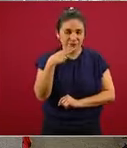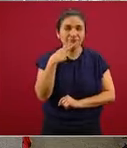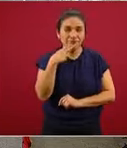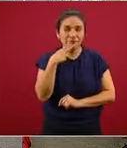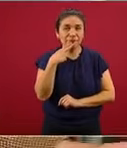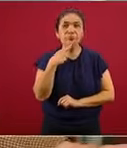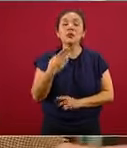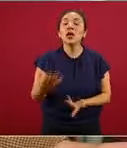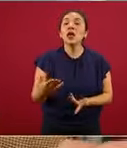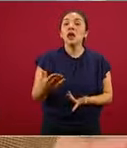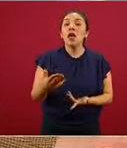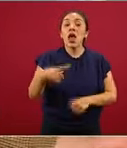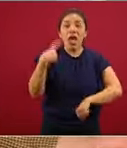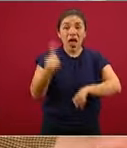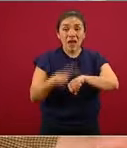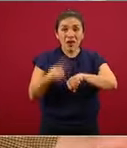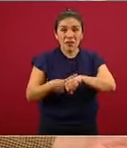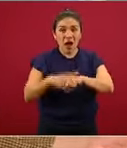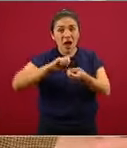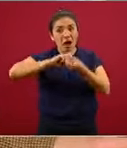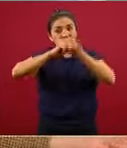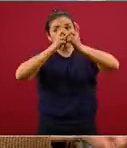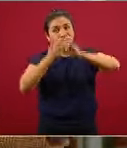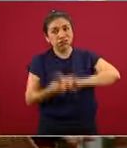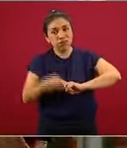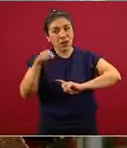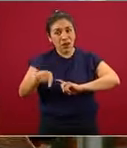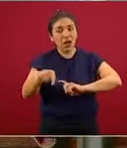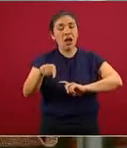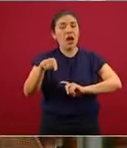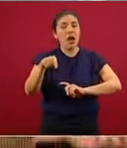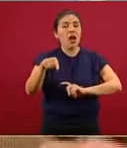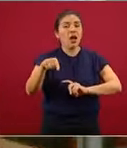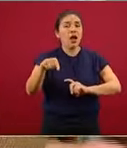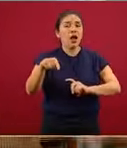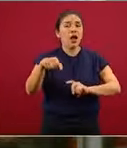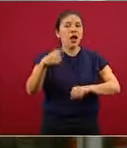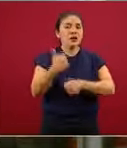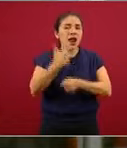cuenta que las enfermedades crónico-degenerativas no transmisibles,